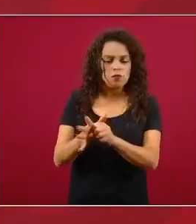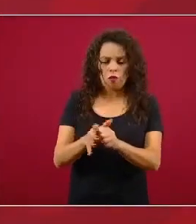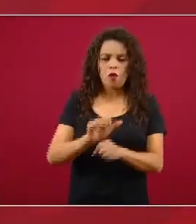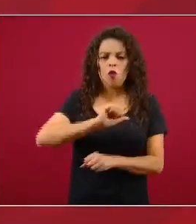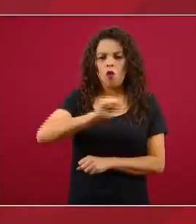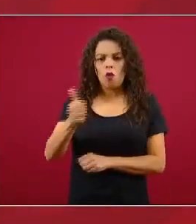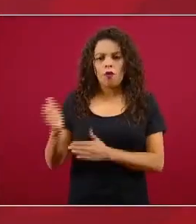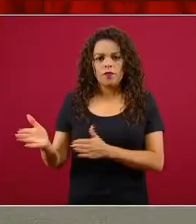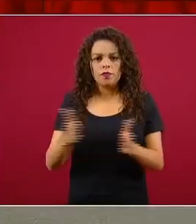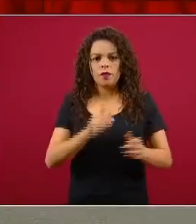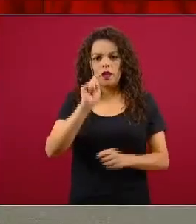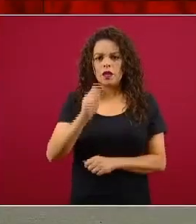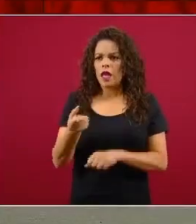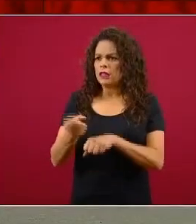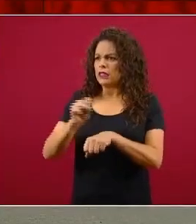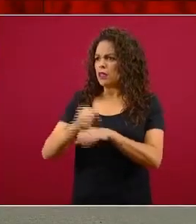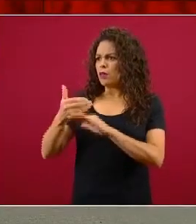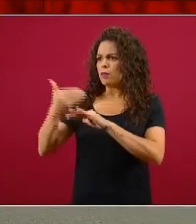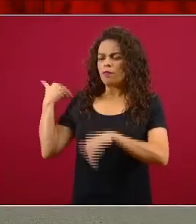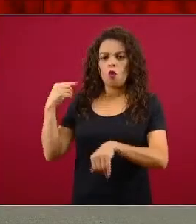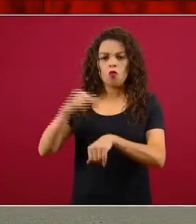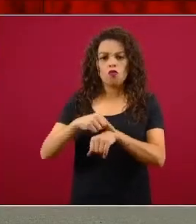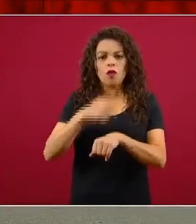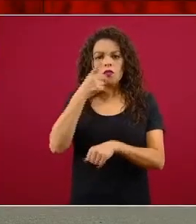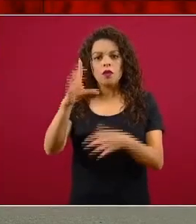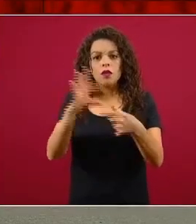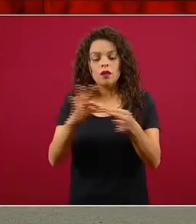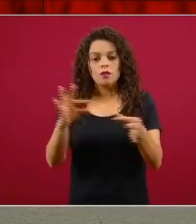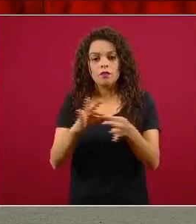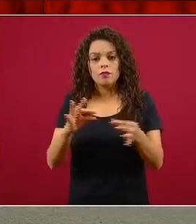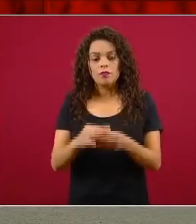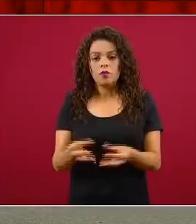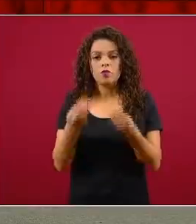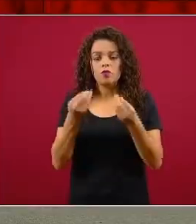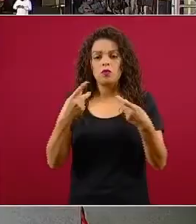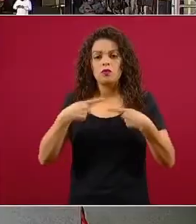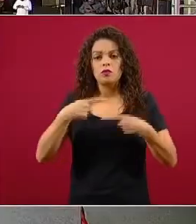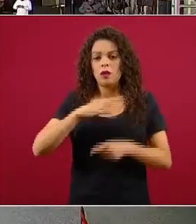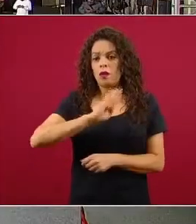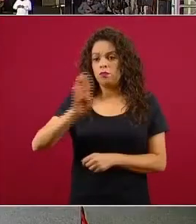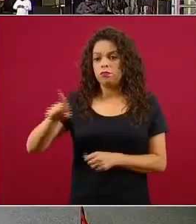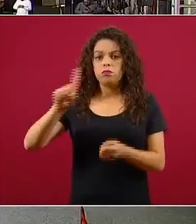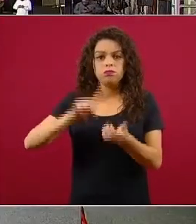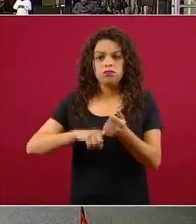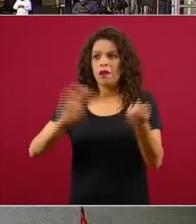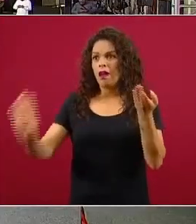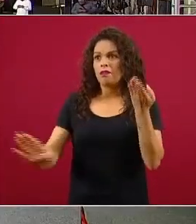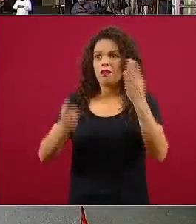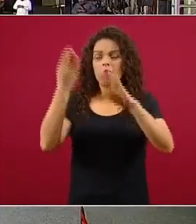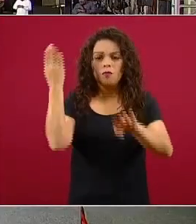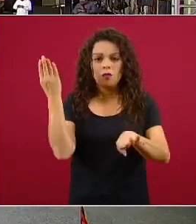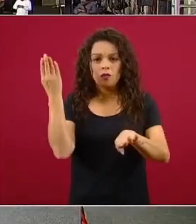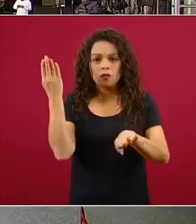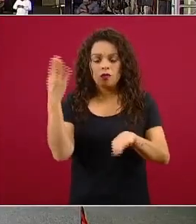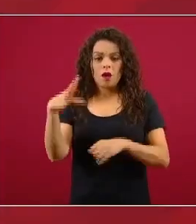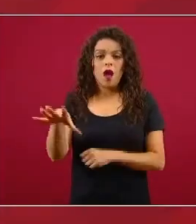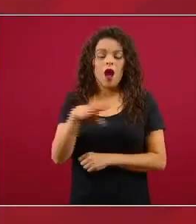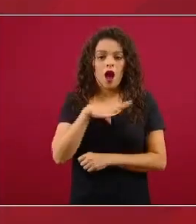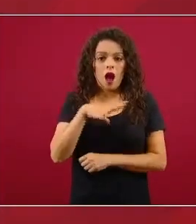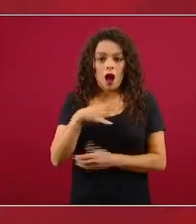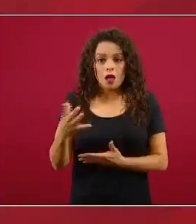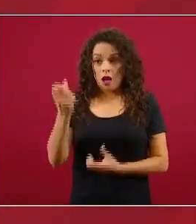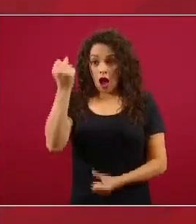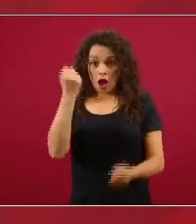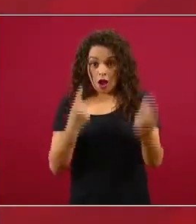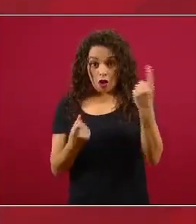López Ridaura hace algunas semanas, este exceso de mortalidad que todos los países del mundo han estado enfrentando. Algunos países